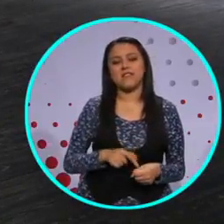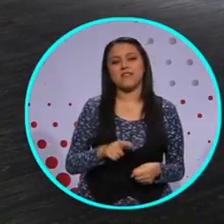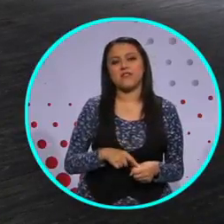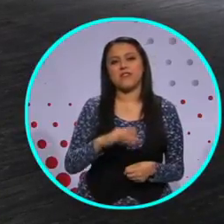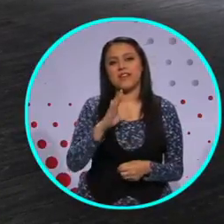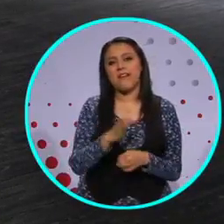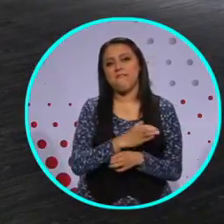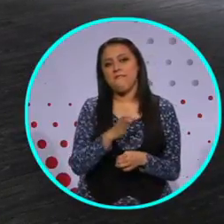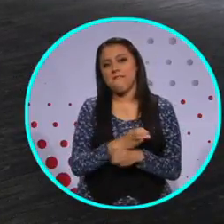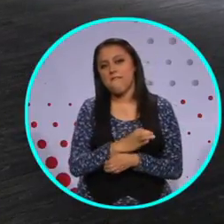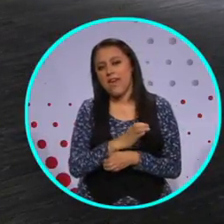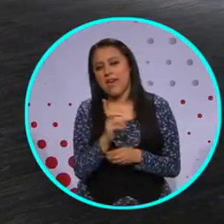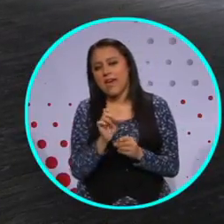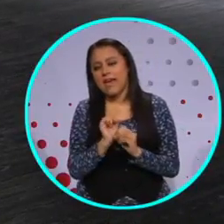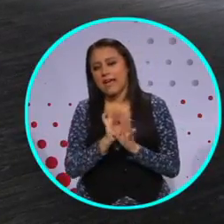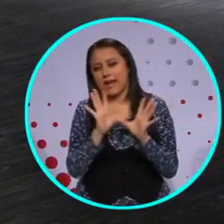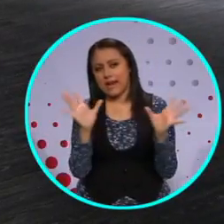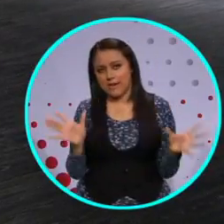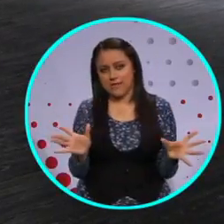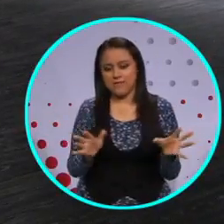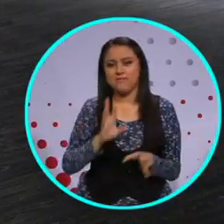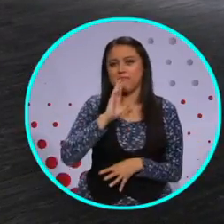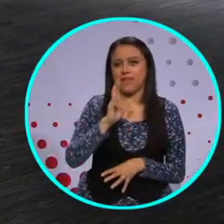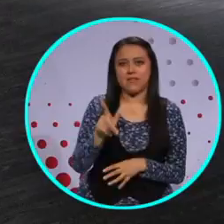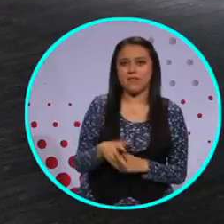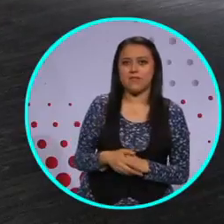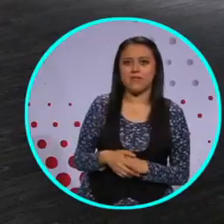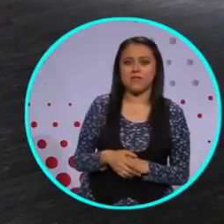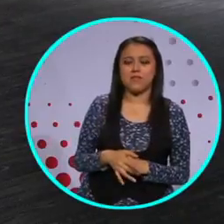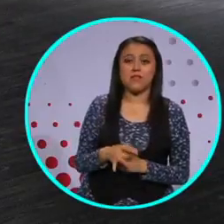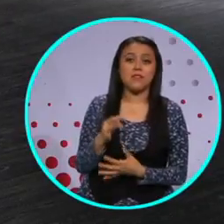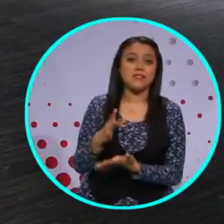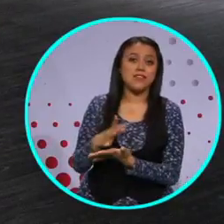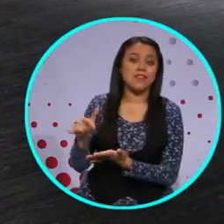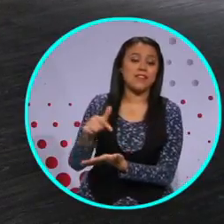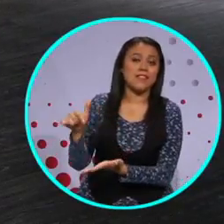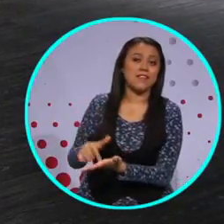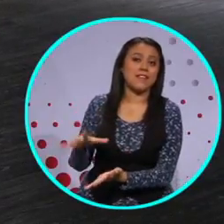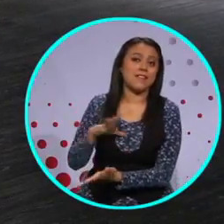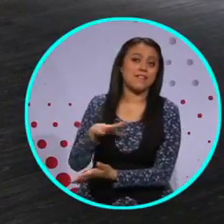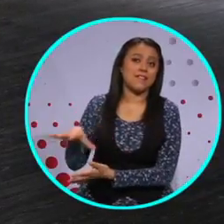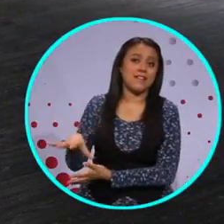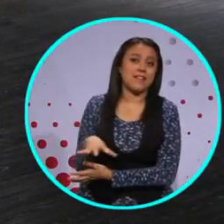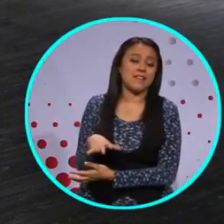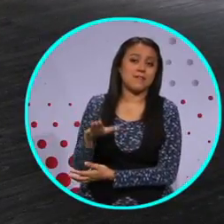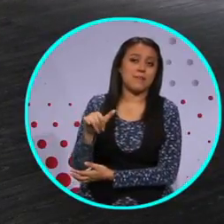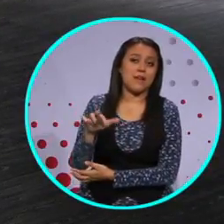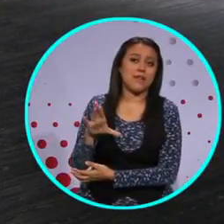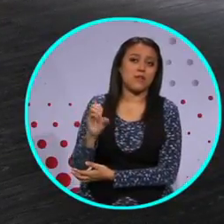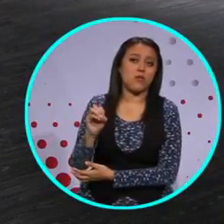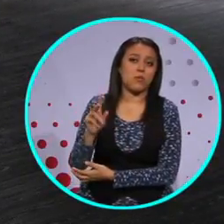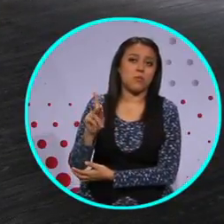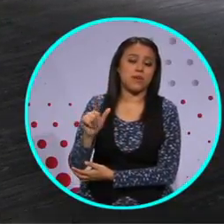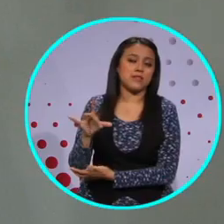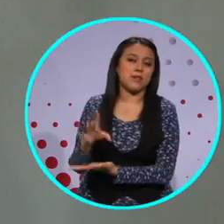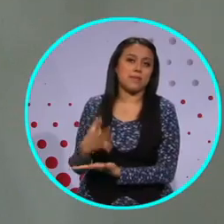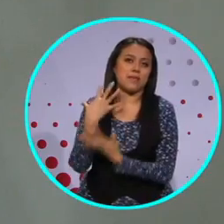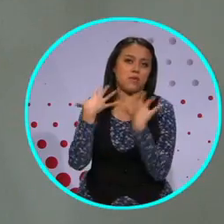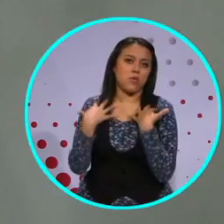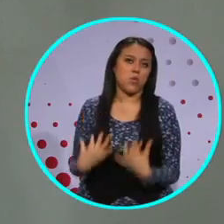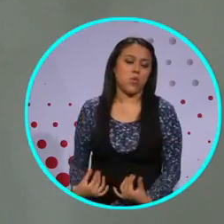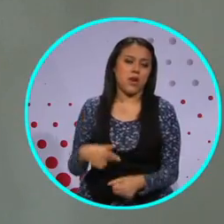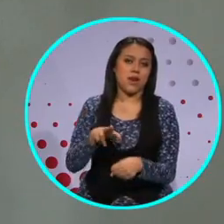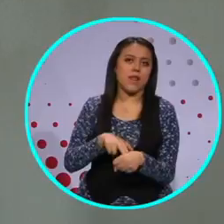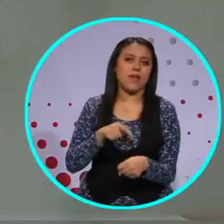y nada más maricopa no lo ponía en cebra